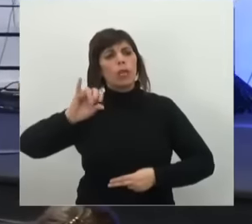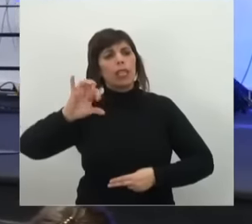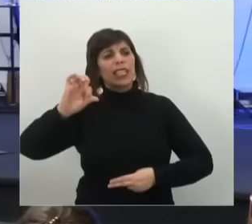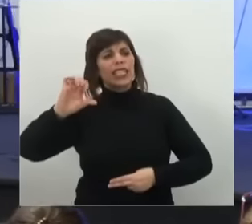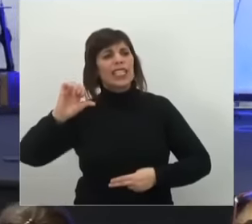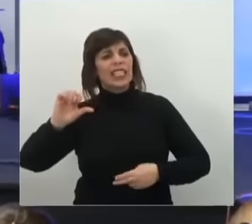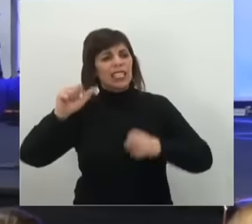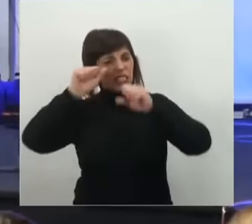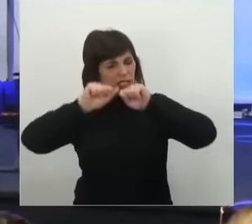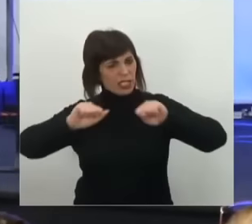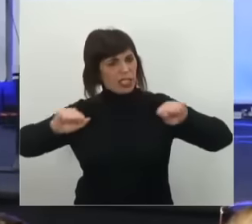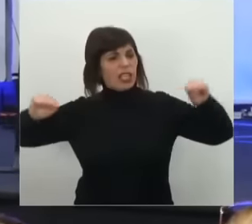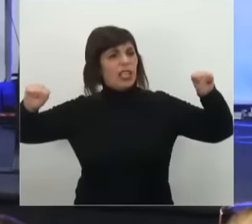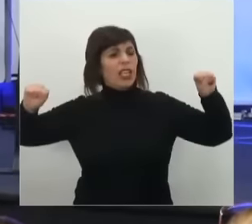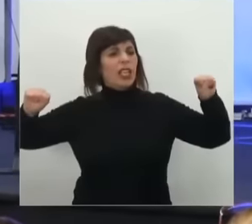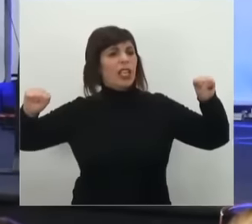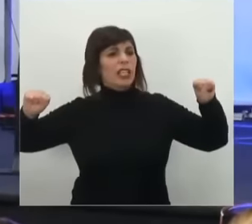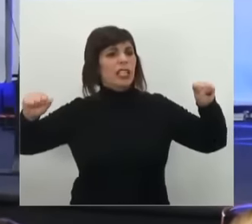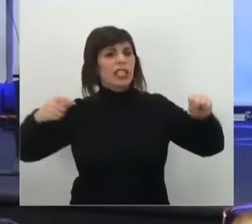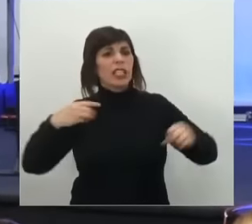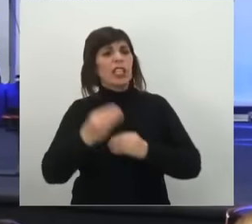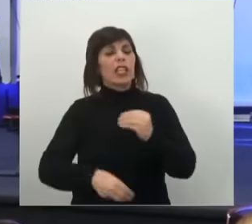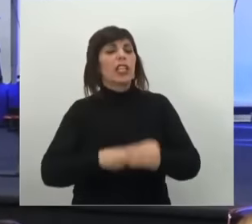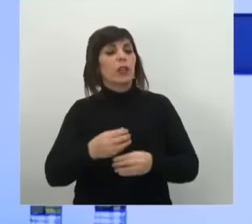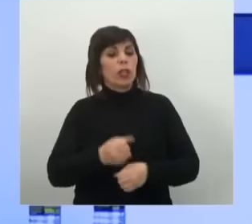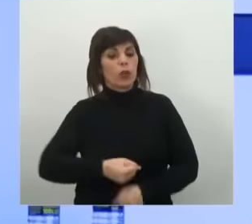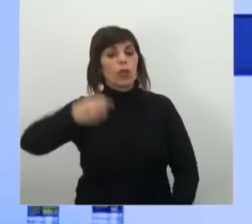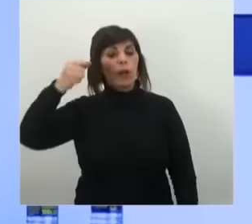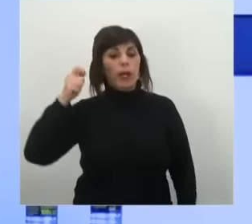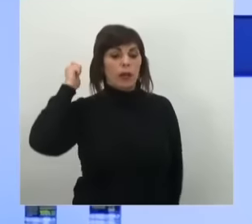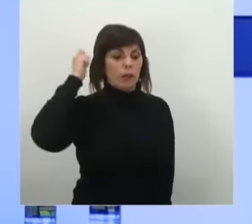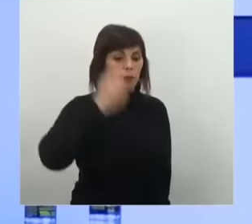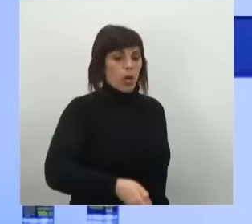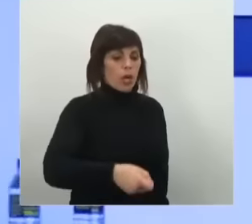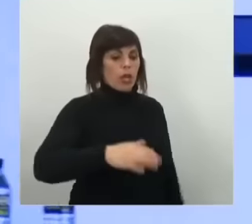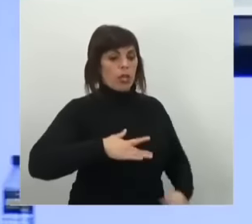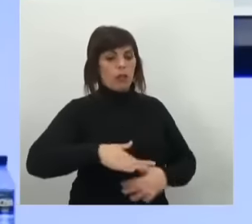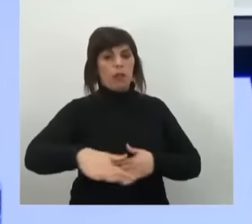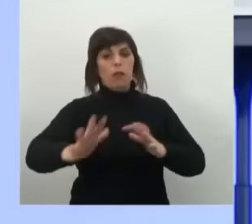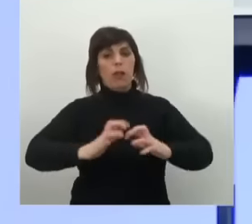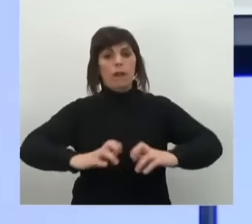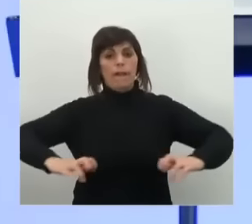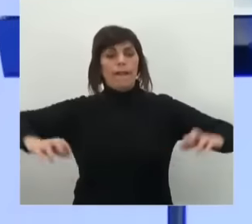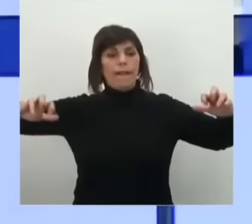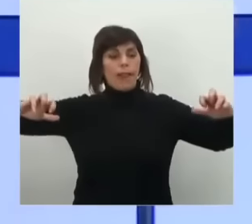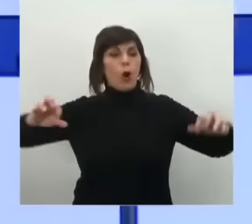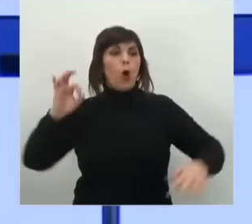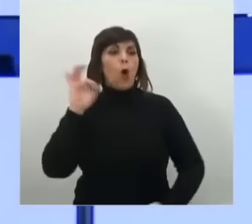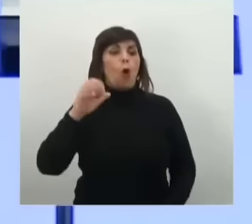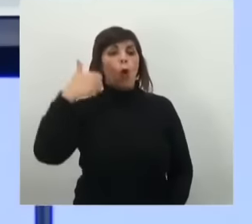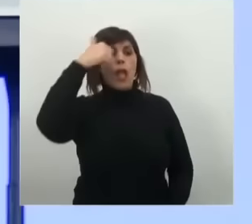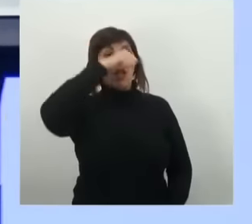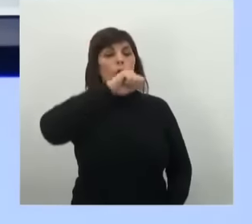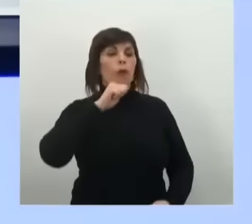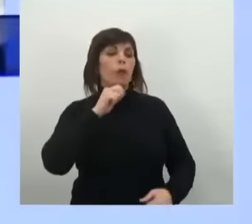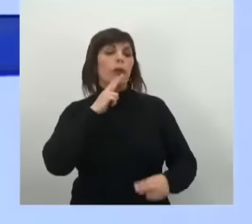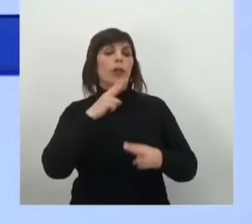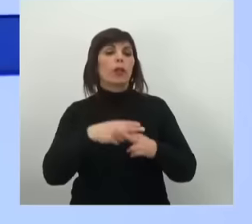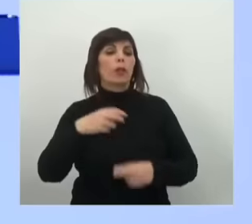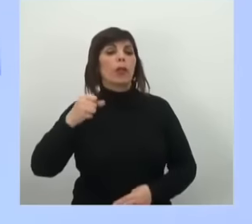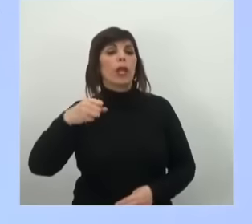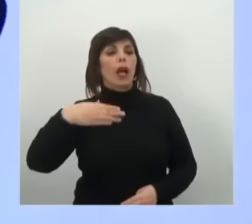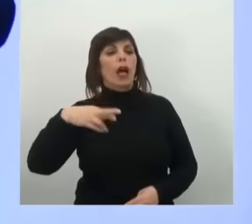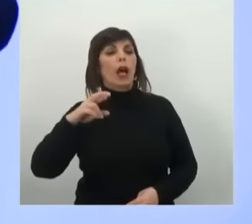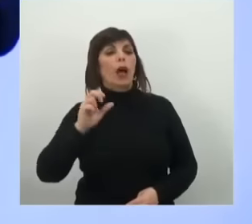si él no ponía a lavar al mar no se abría si Abraham escucha